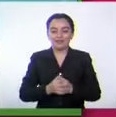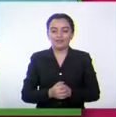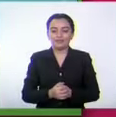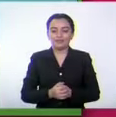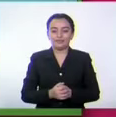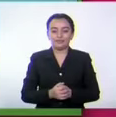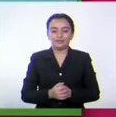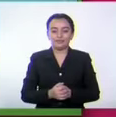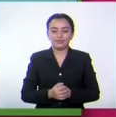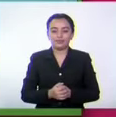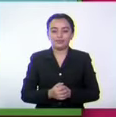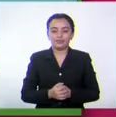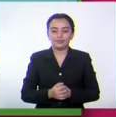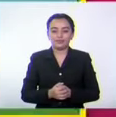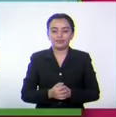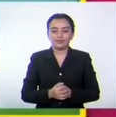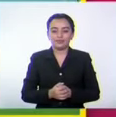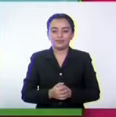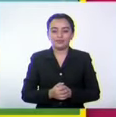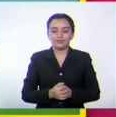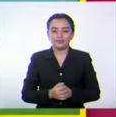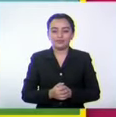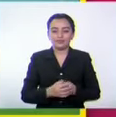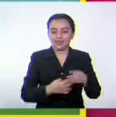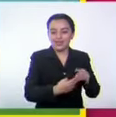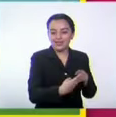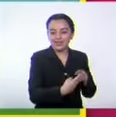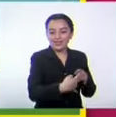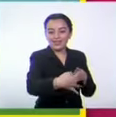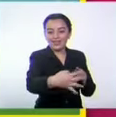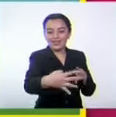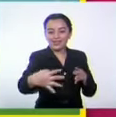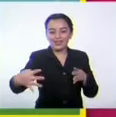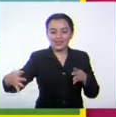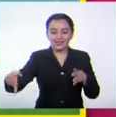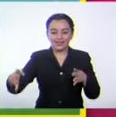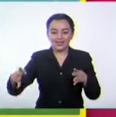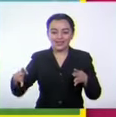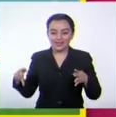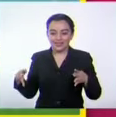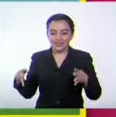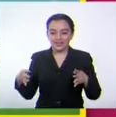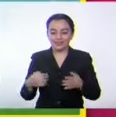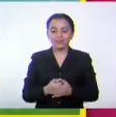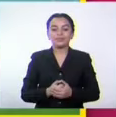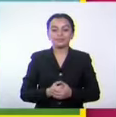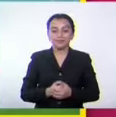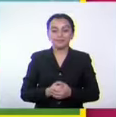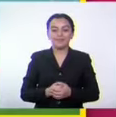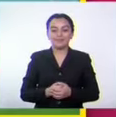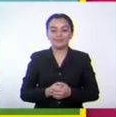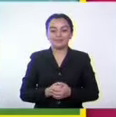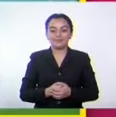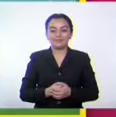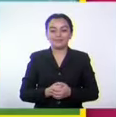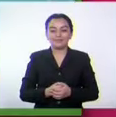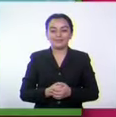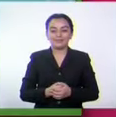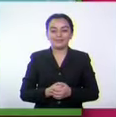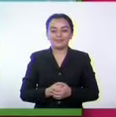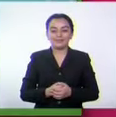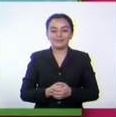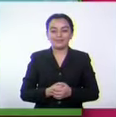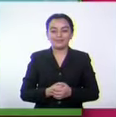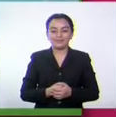Gallina. Granja.